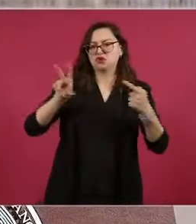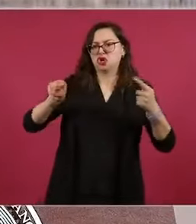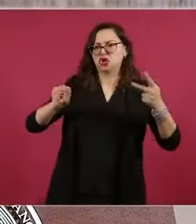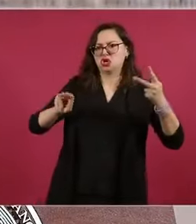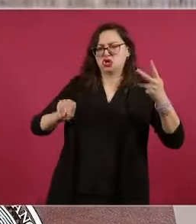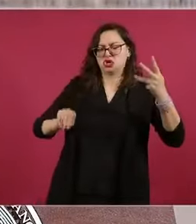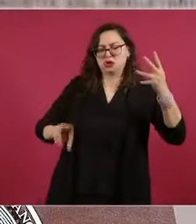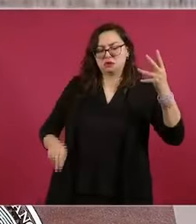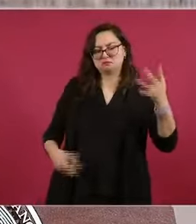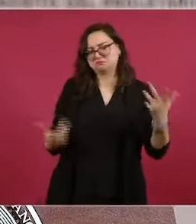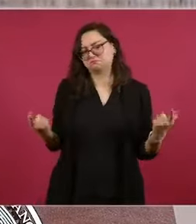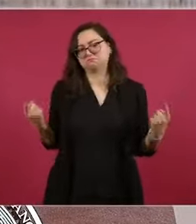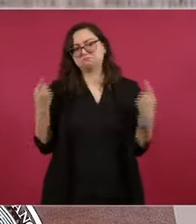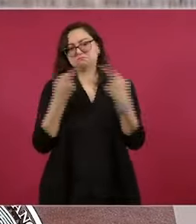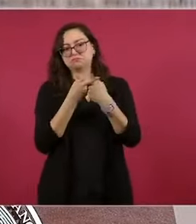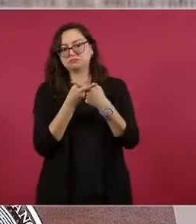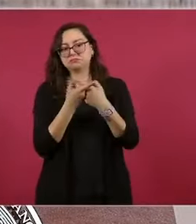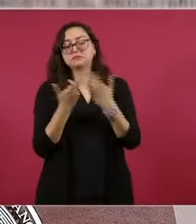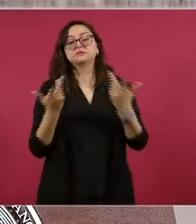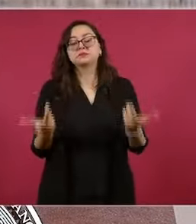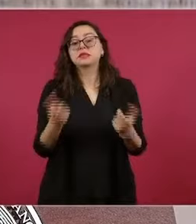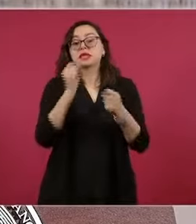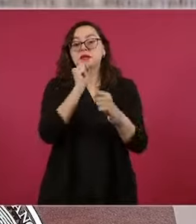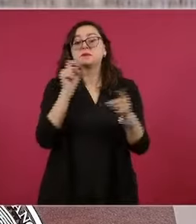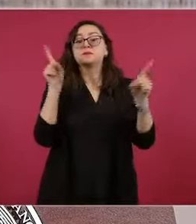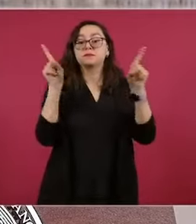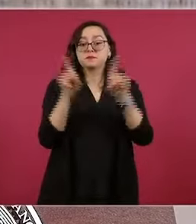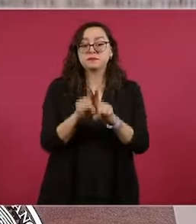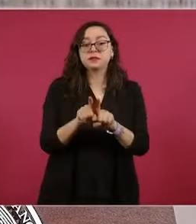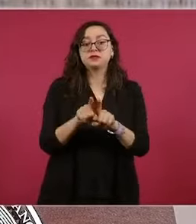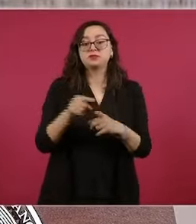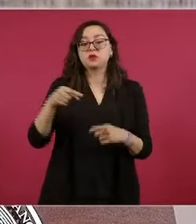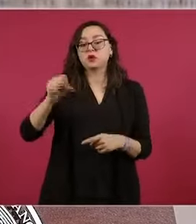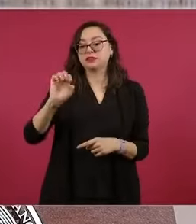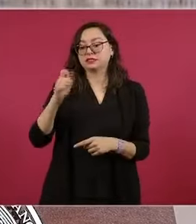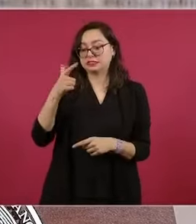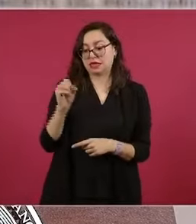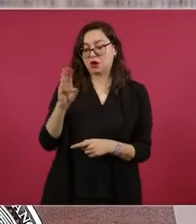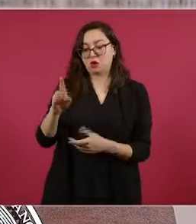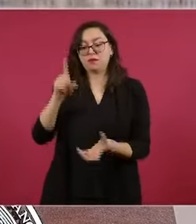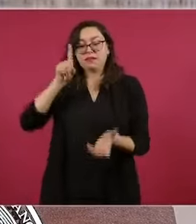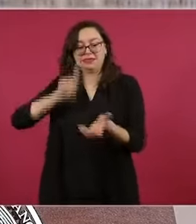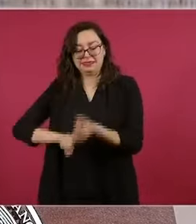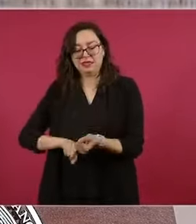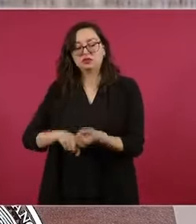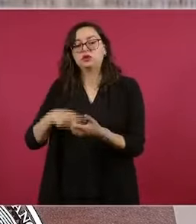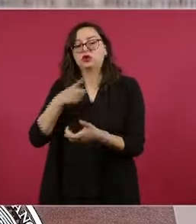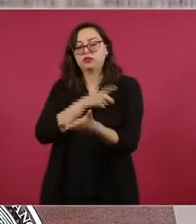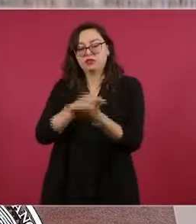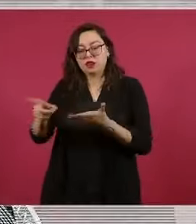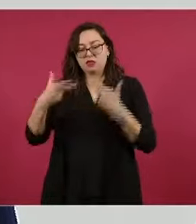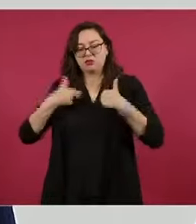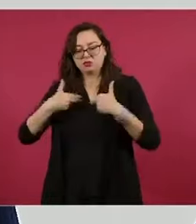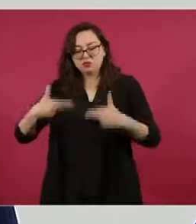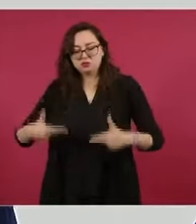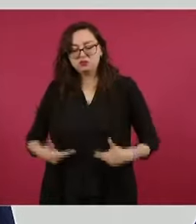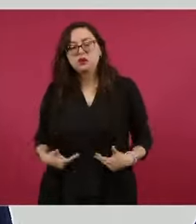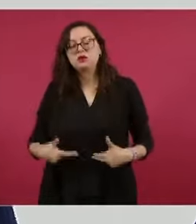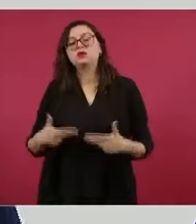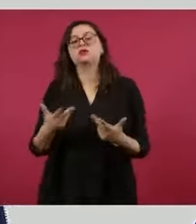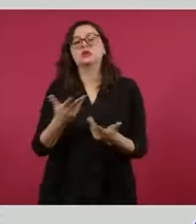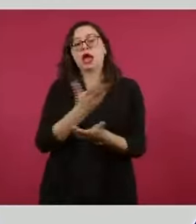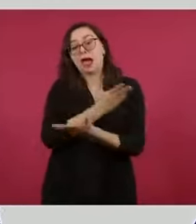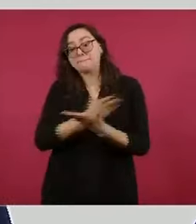mecanismo de protección a periodistas y defensores de derechos humanos, que depende de la Secretaría de Gobernación, da acompañamiento jurídico y